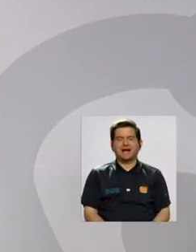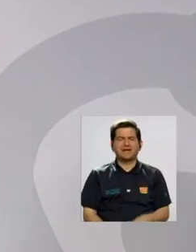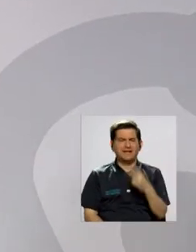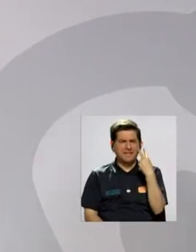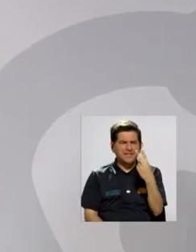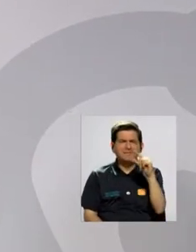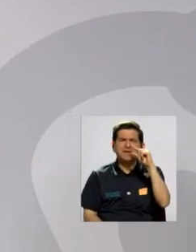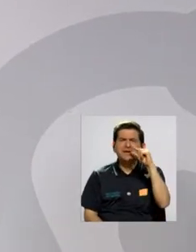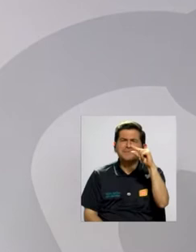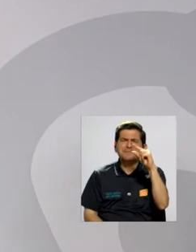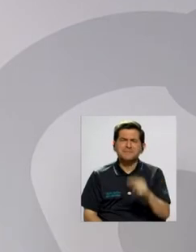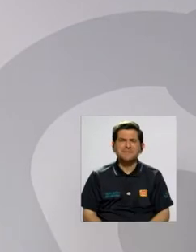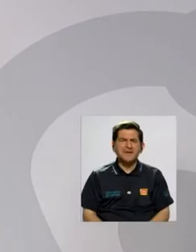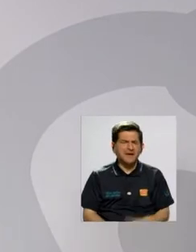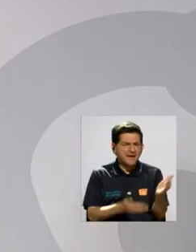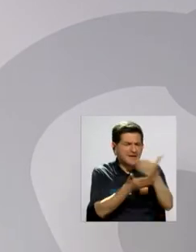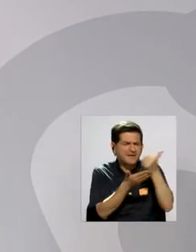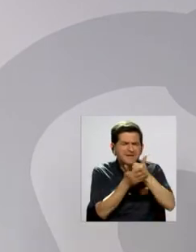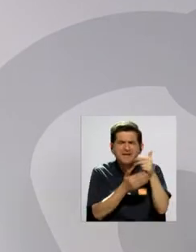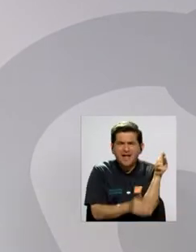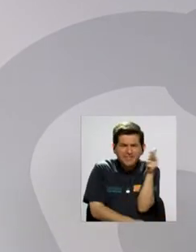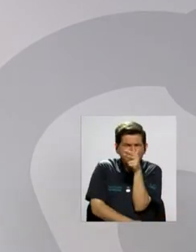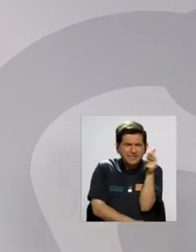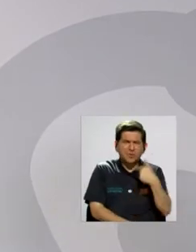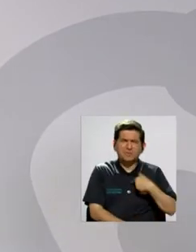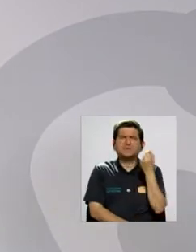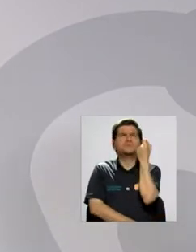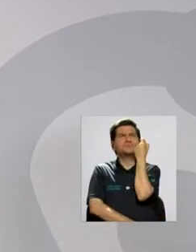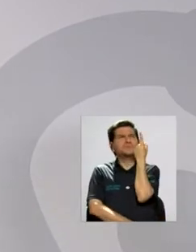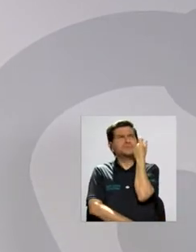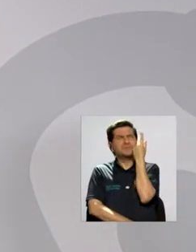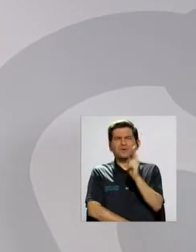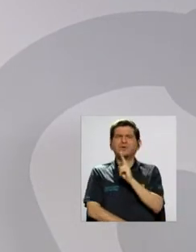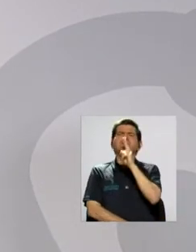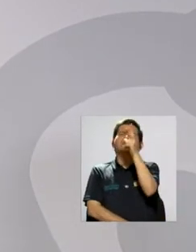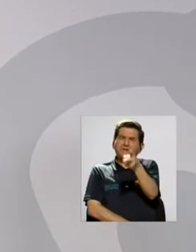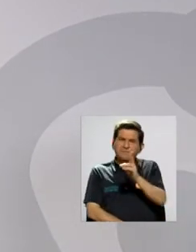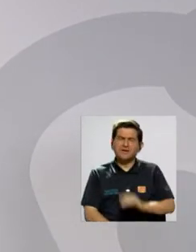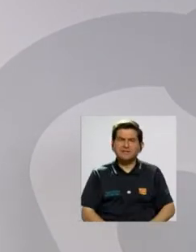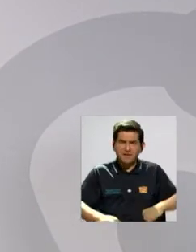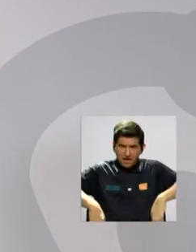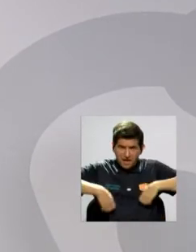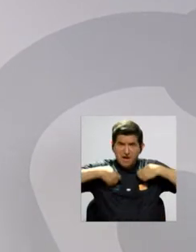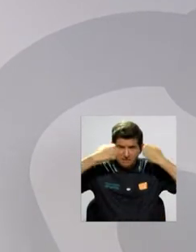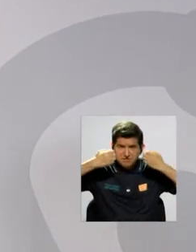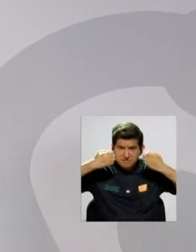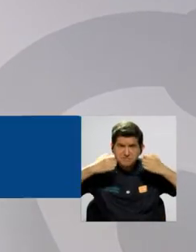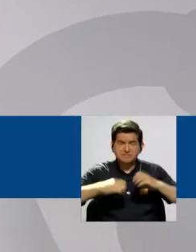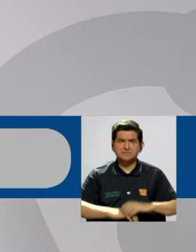esta pequeña recolección de imágenes, uno puede interpretar verdaderamente cómo existe